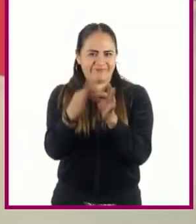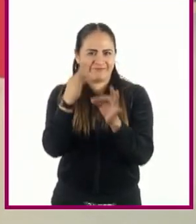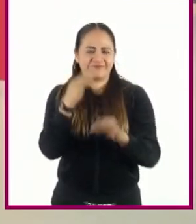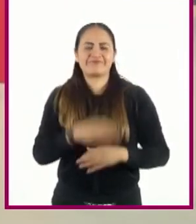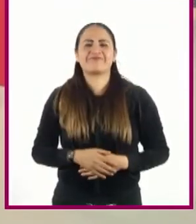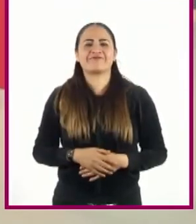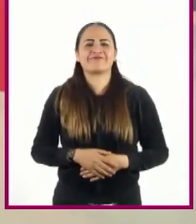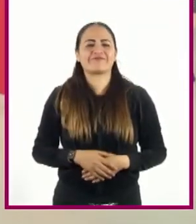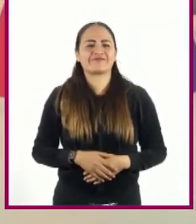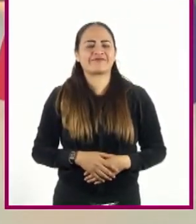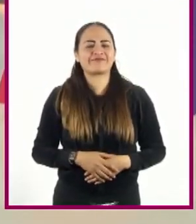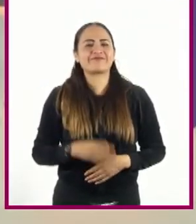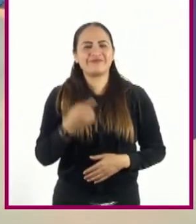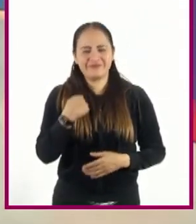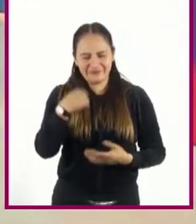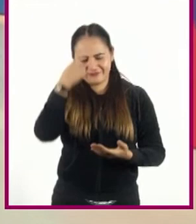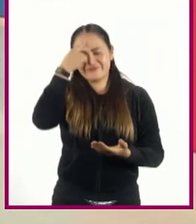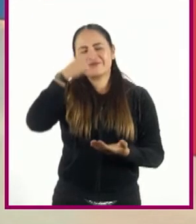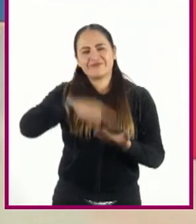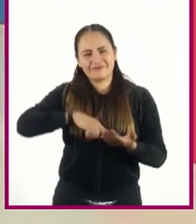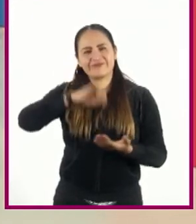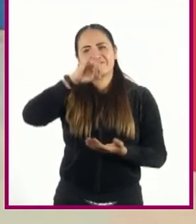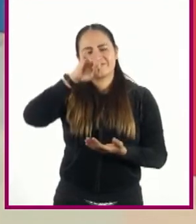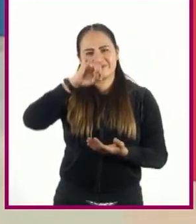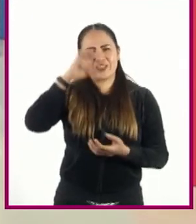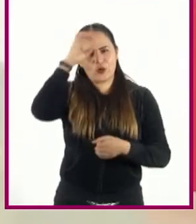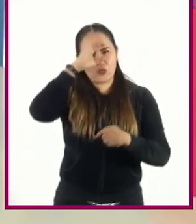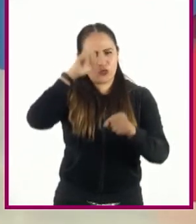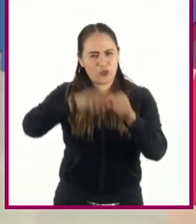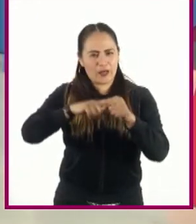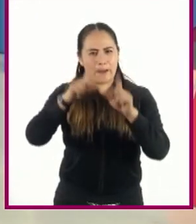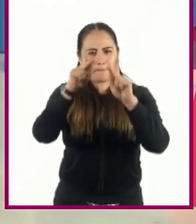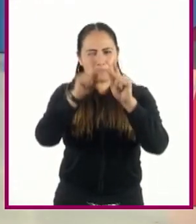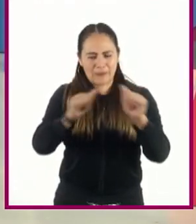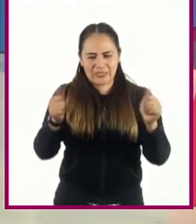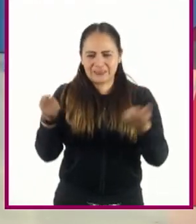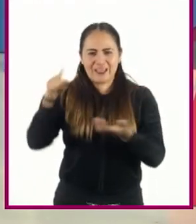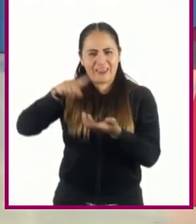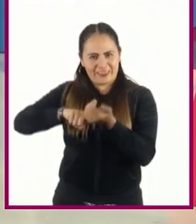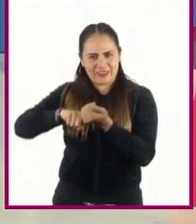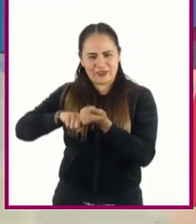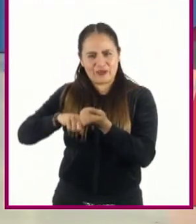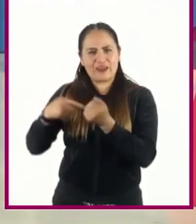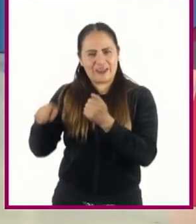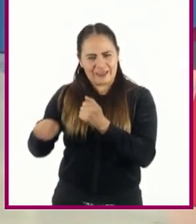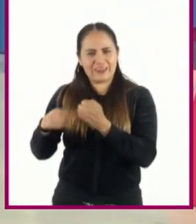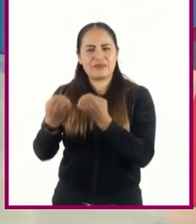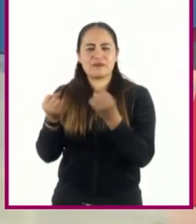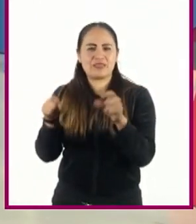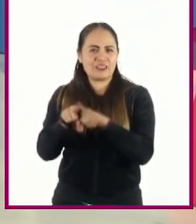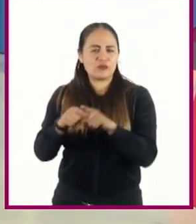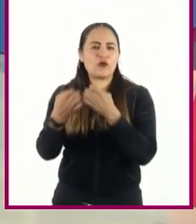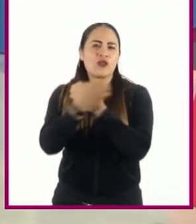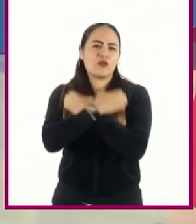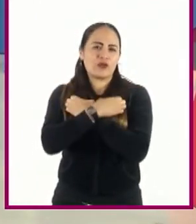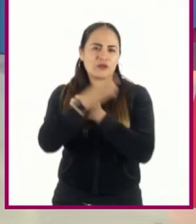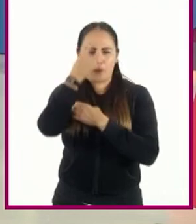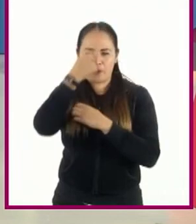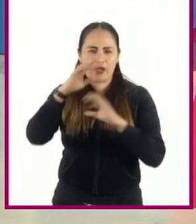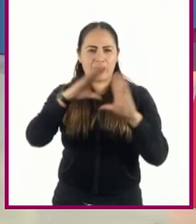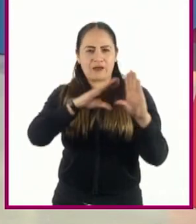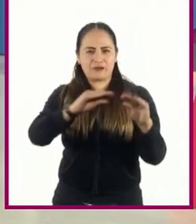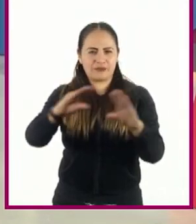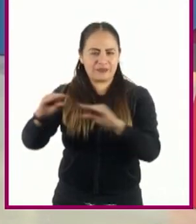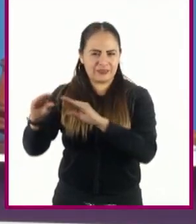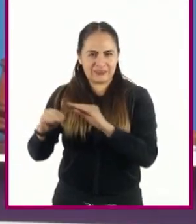Creo que ya ha quedado claro lo que significa la cultura de paz y la educación para la paz y cómo se manifiesta en el salón de